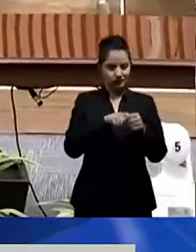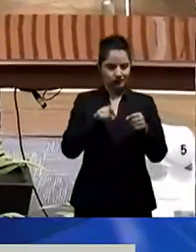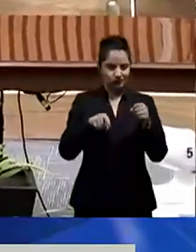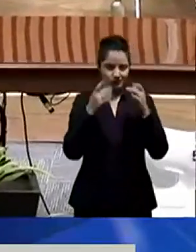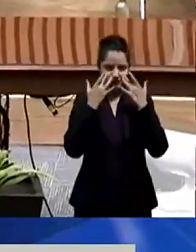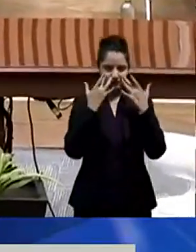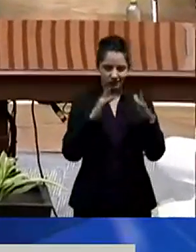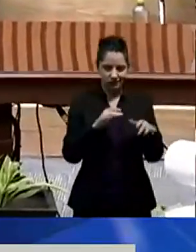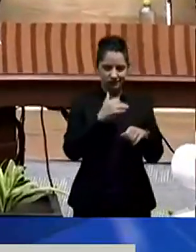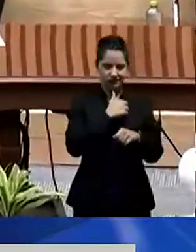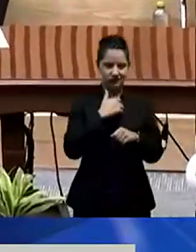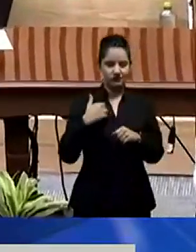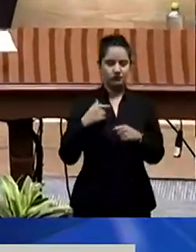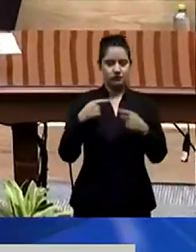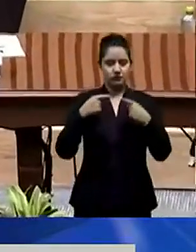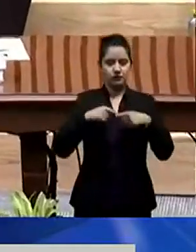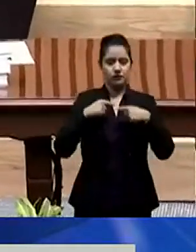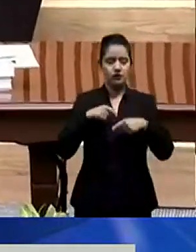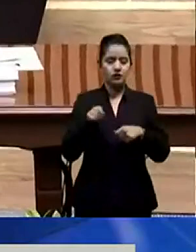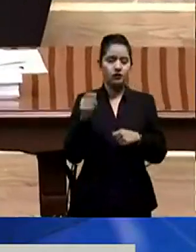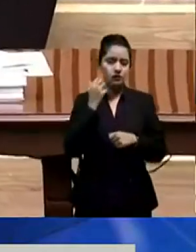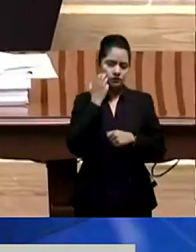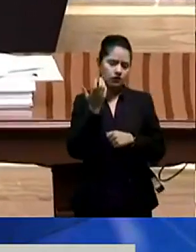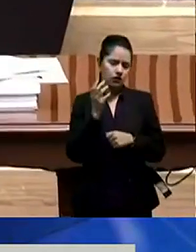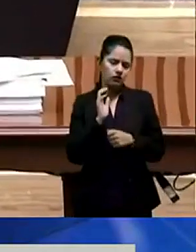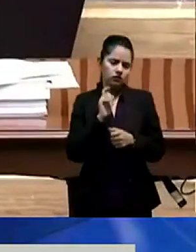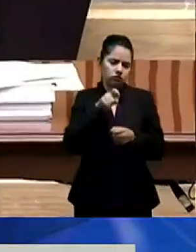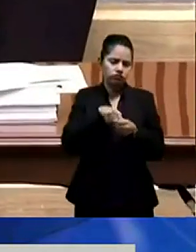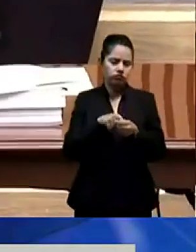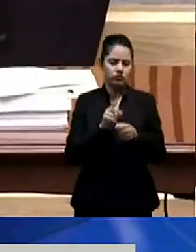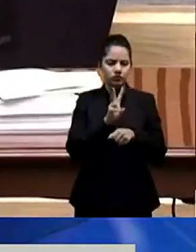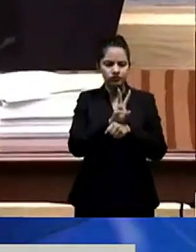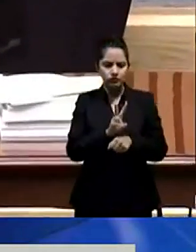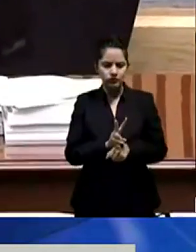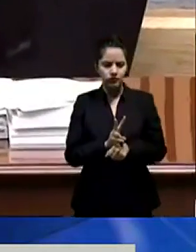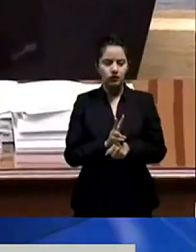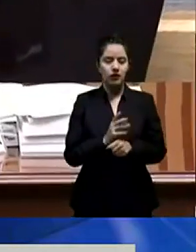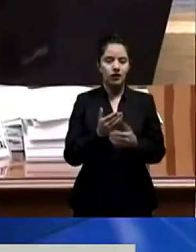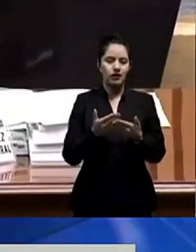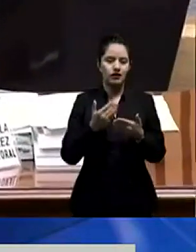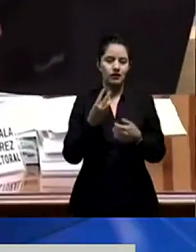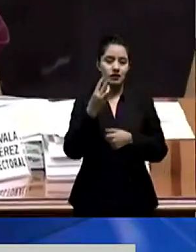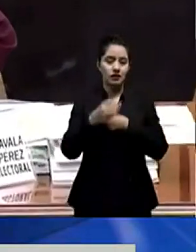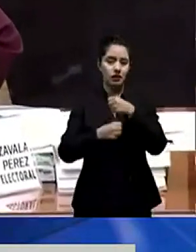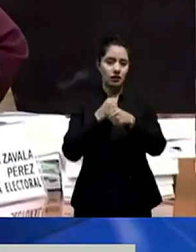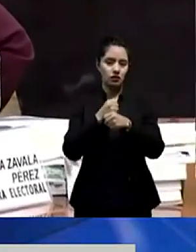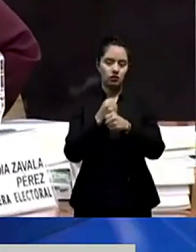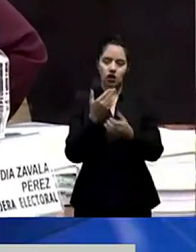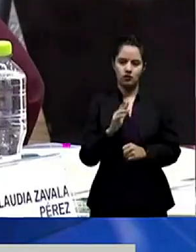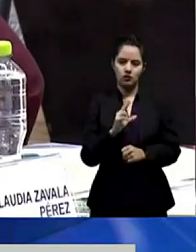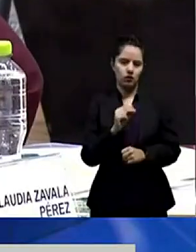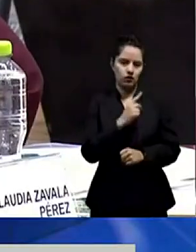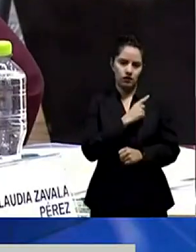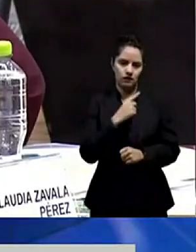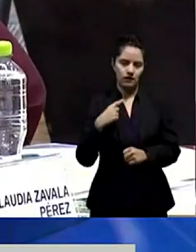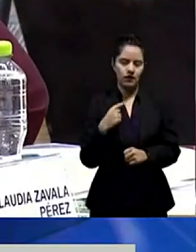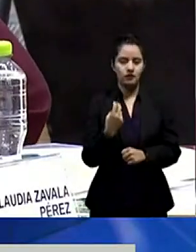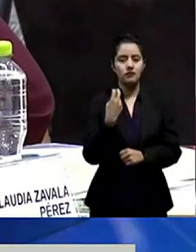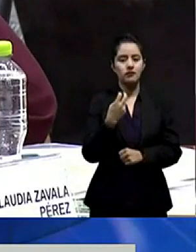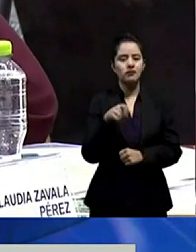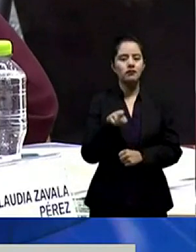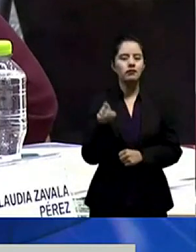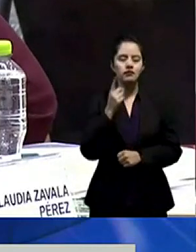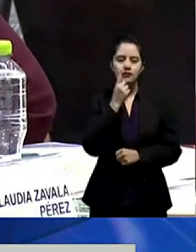intención de castigar la corrupción. Y Silvano Aureoles, que hace unos meses era señalado